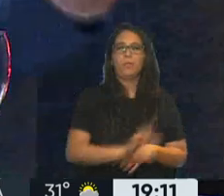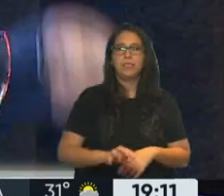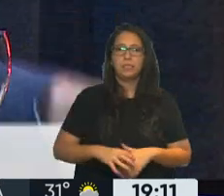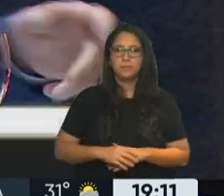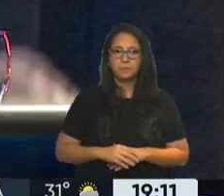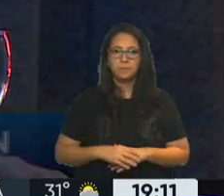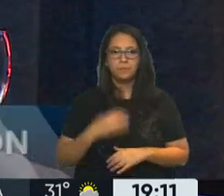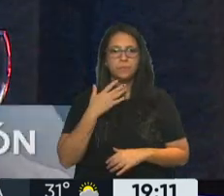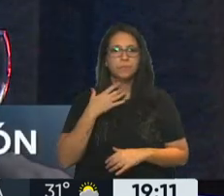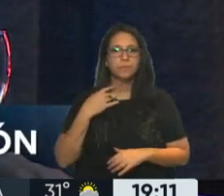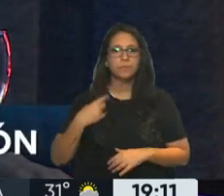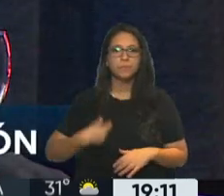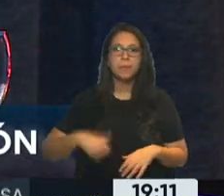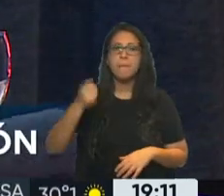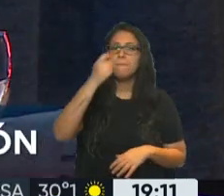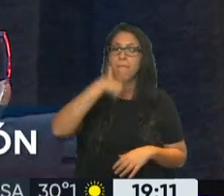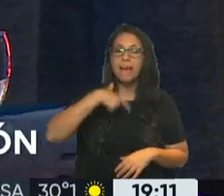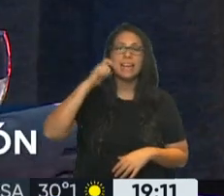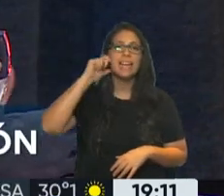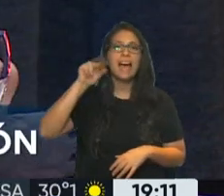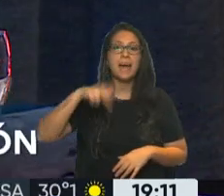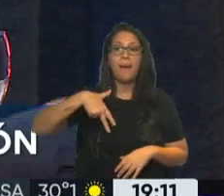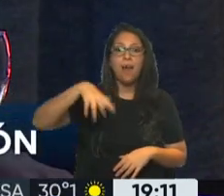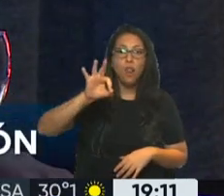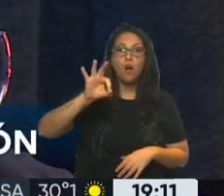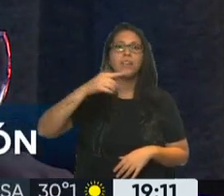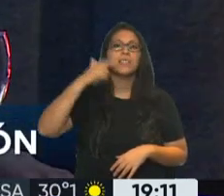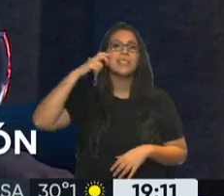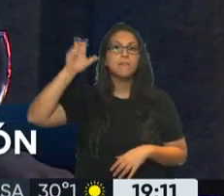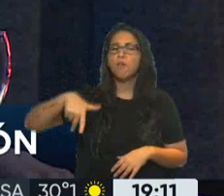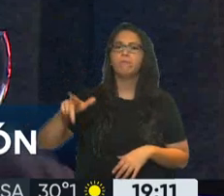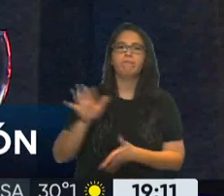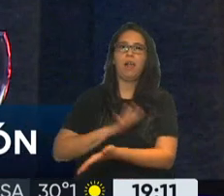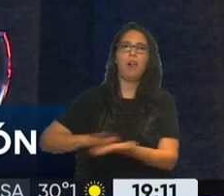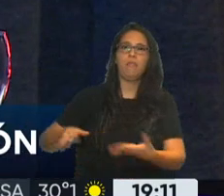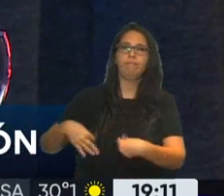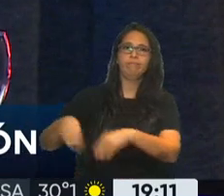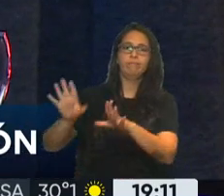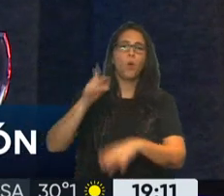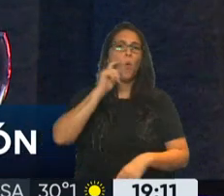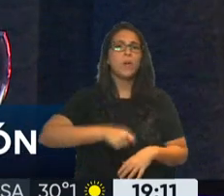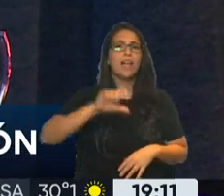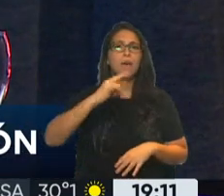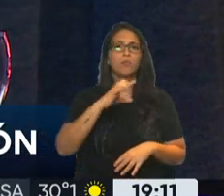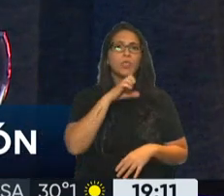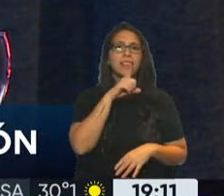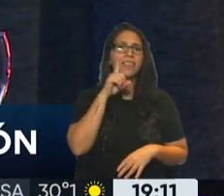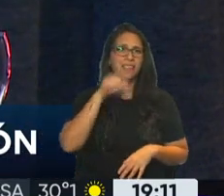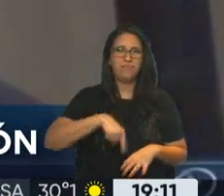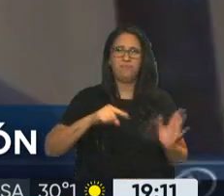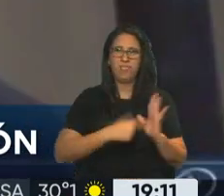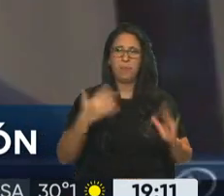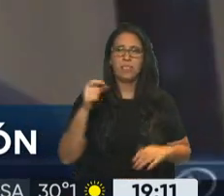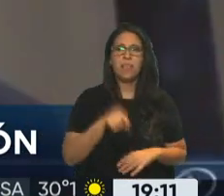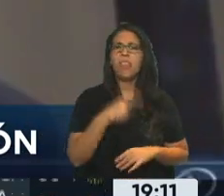nacional sobron a macri garabano y pepín Simón la jueza Federal capetti tomó la decisión al